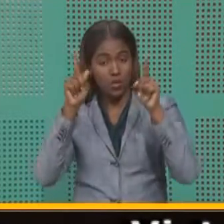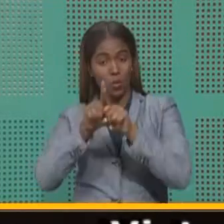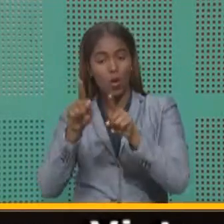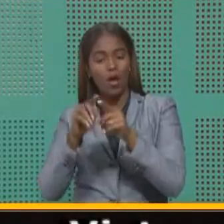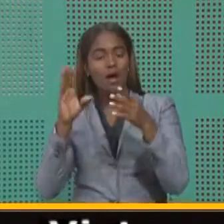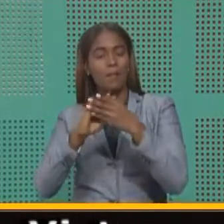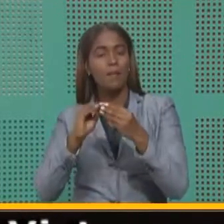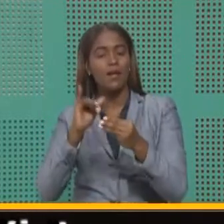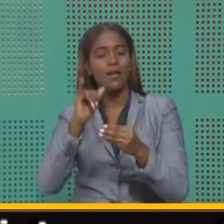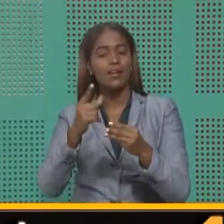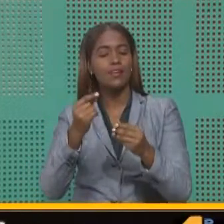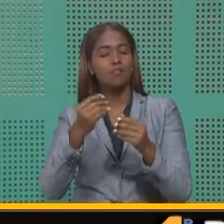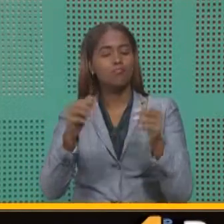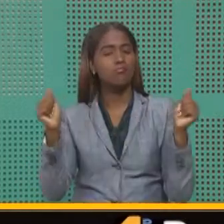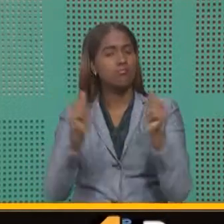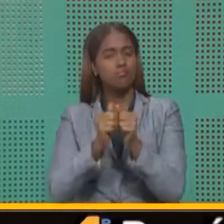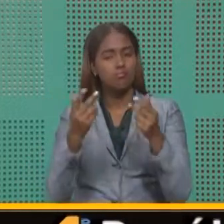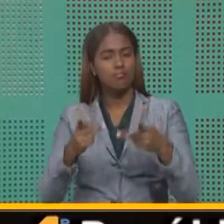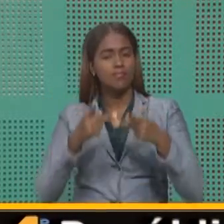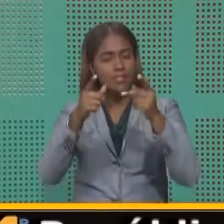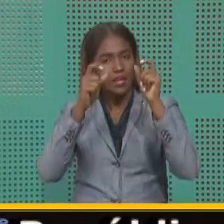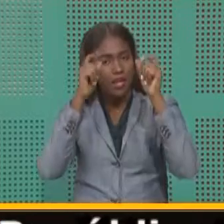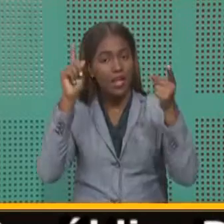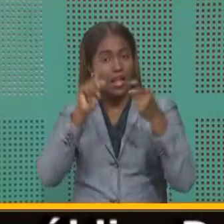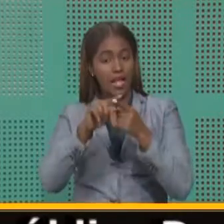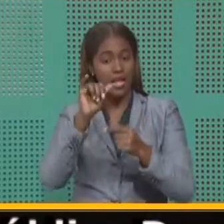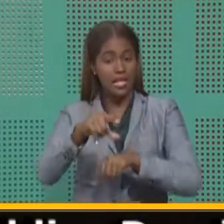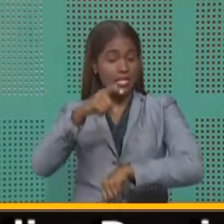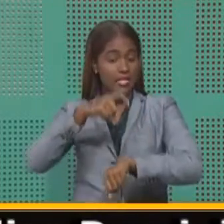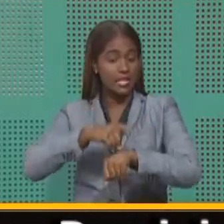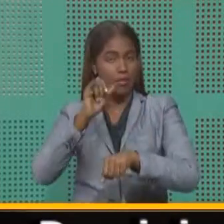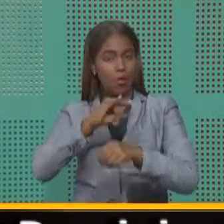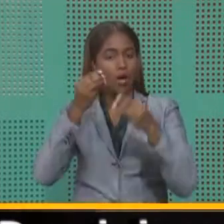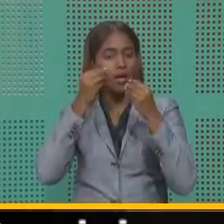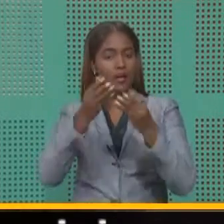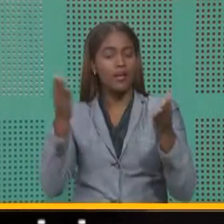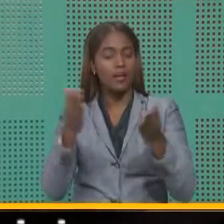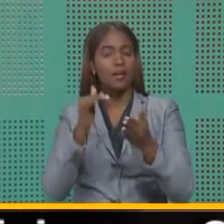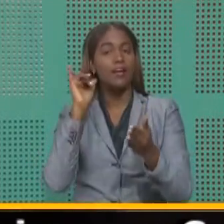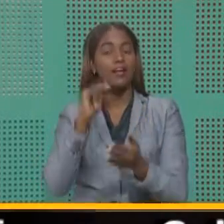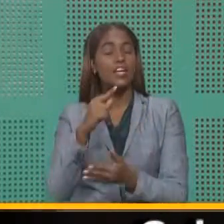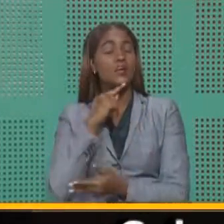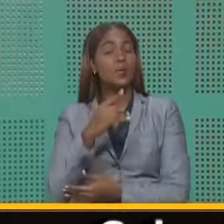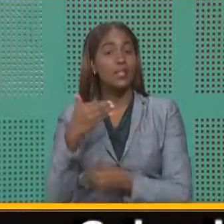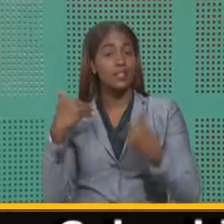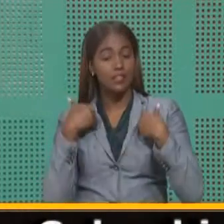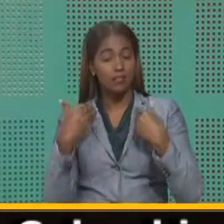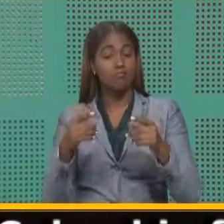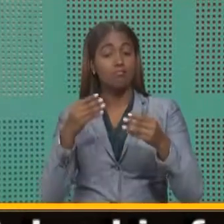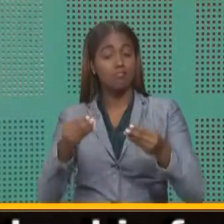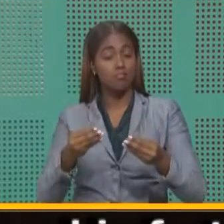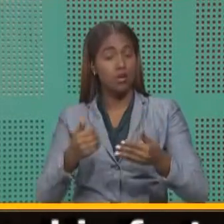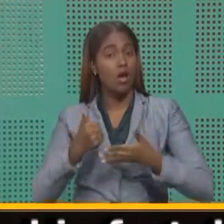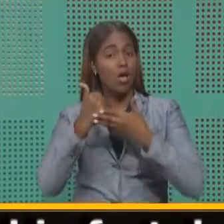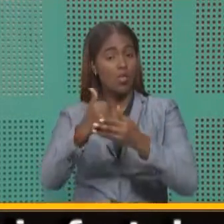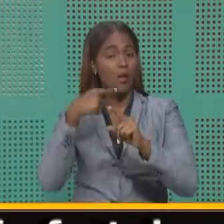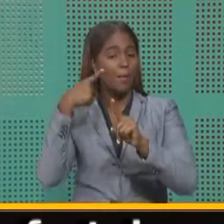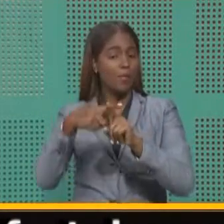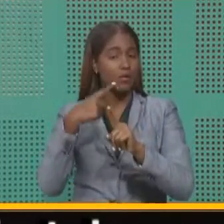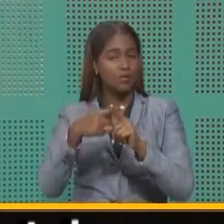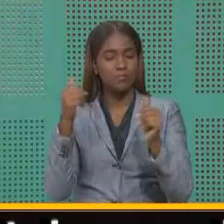que fue ese conjunto de visitas ofrezca hasta ese momento se determinó efectivamente tenía un impacto positivo sobre